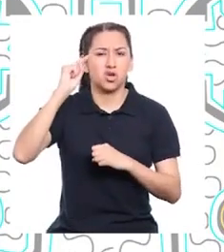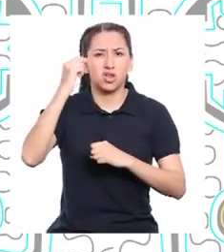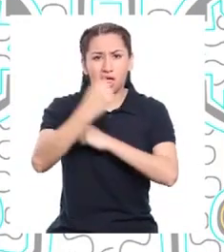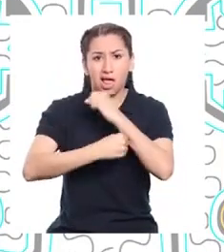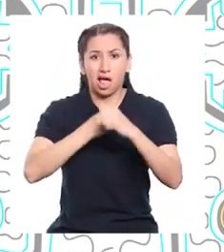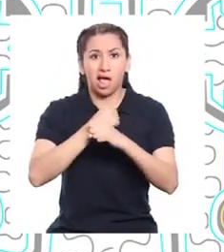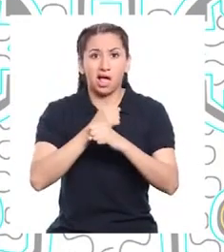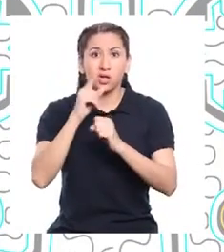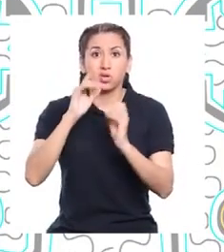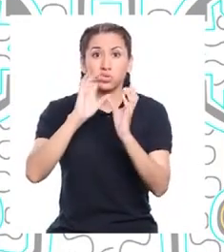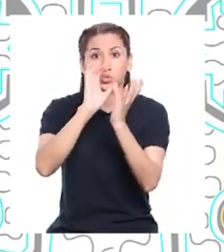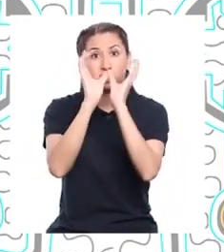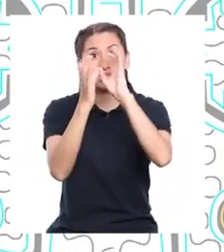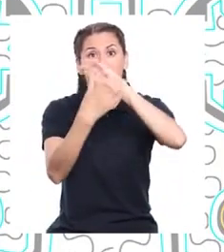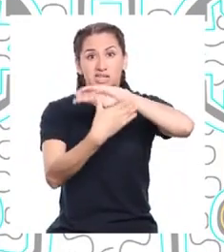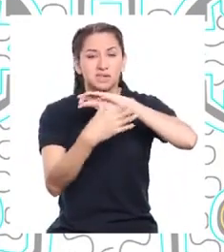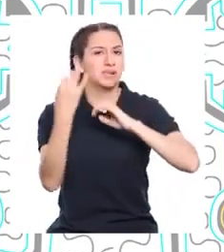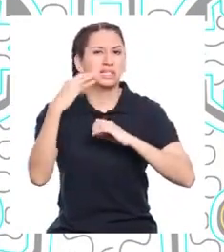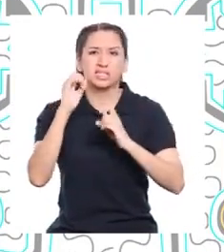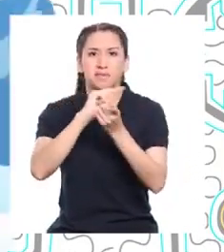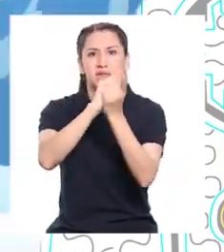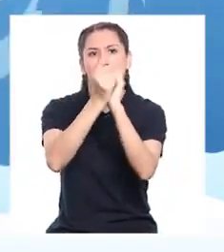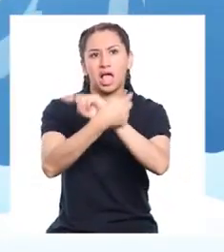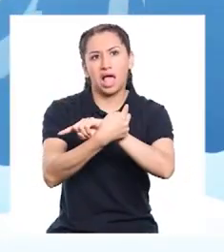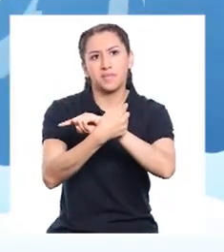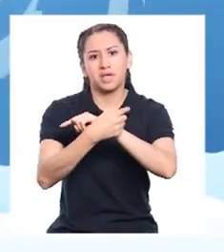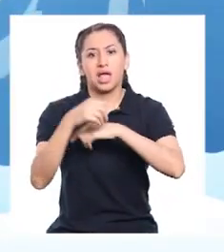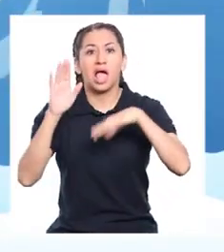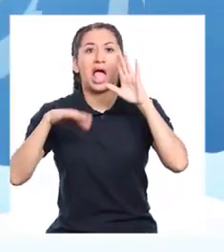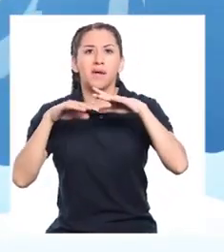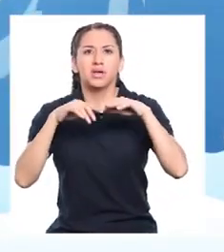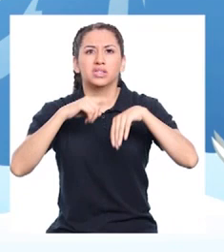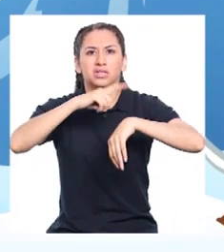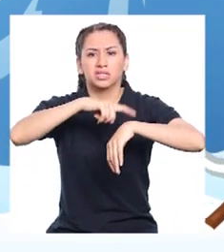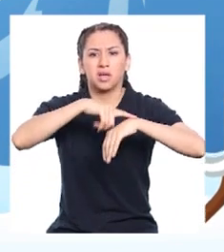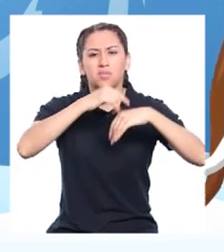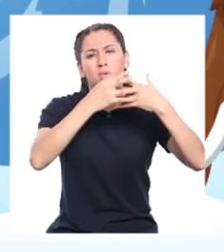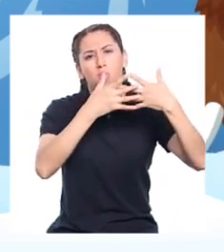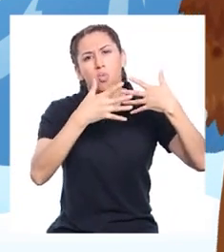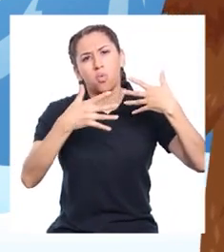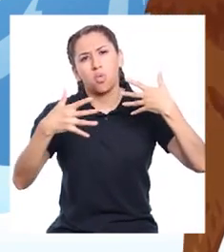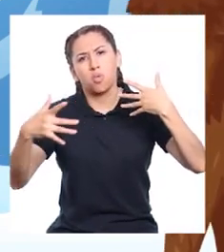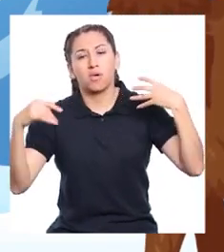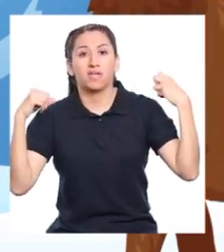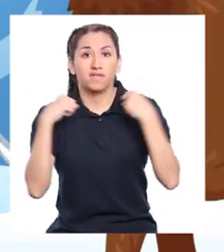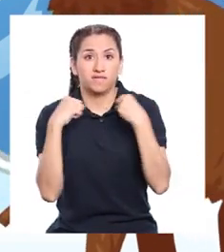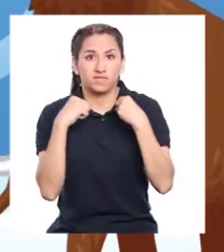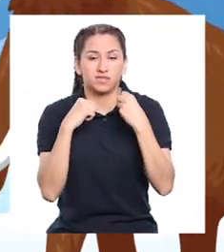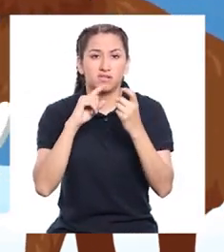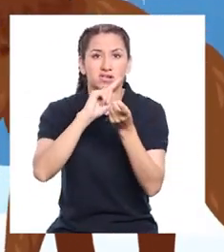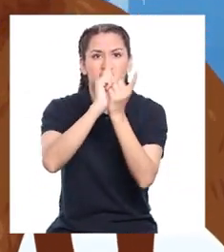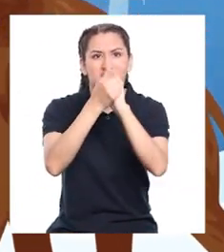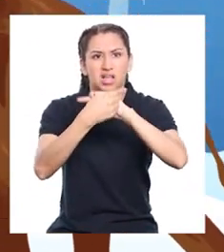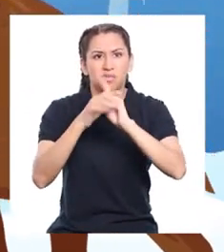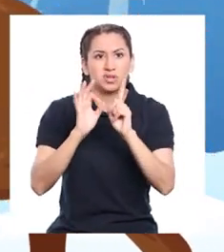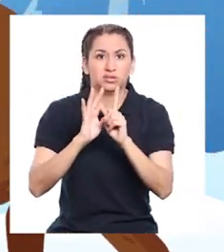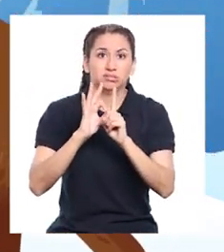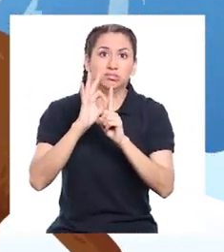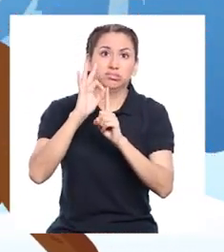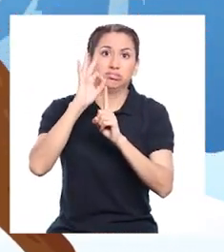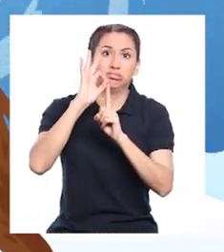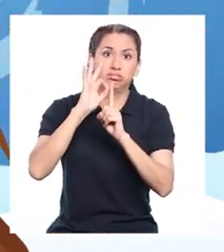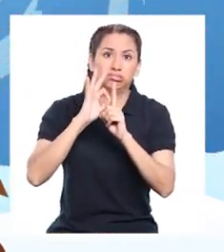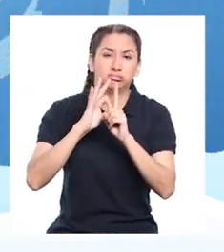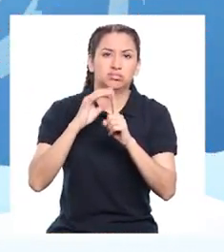su clima estuvo en permanente evolución. Hubo periodos largos de frío y periodos cálidos. Los cambios de temperatura